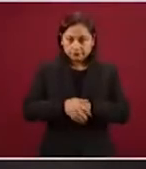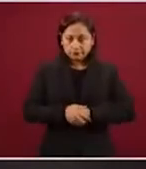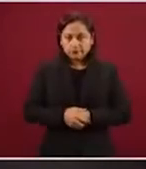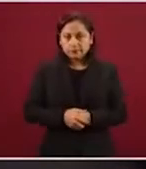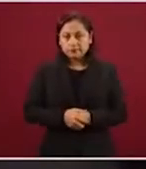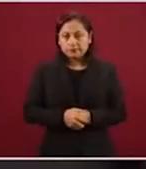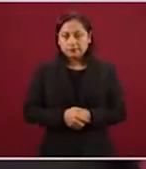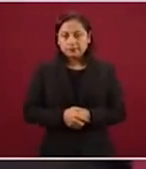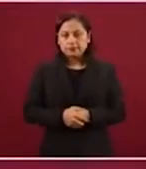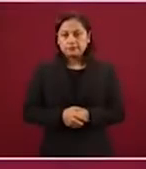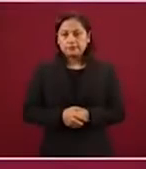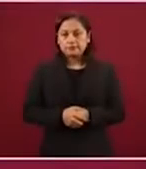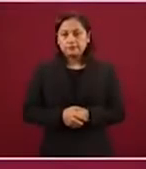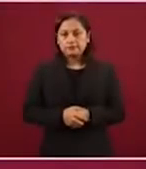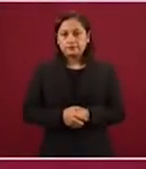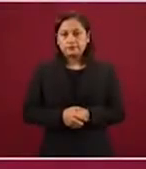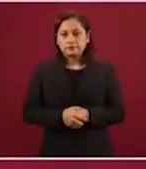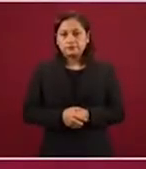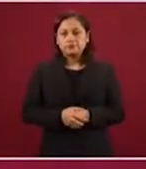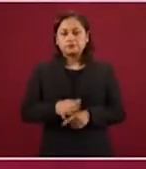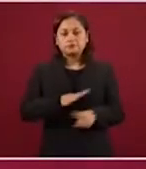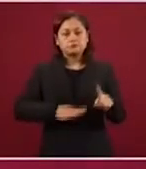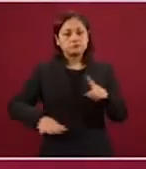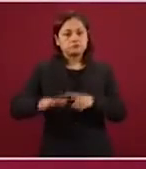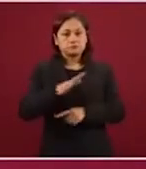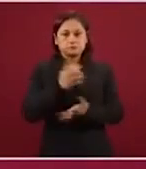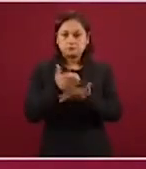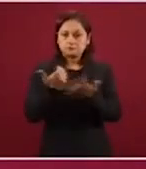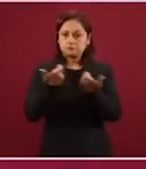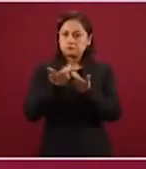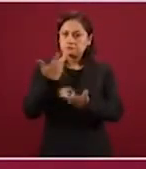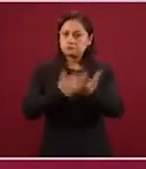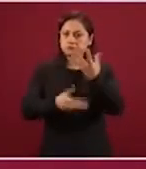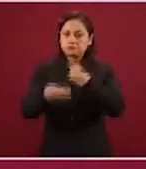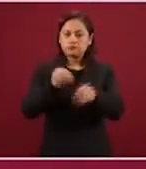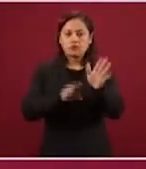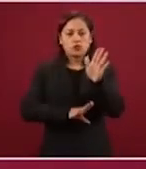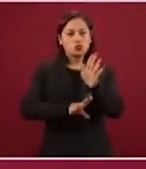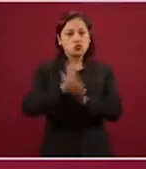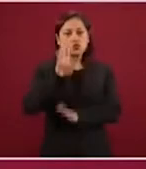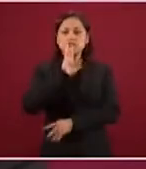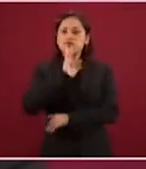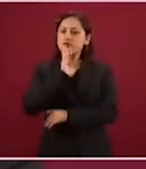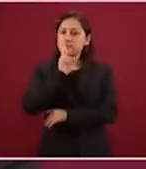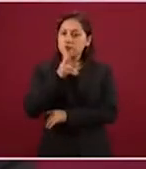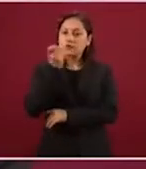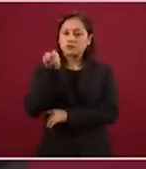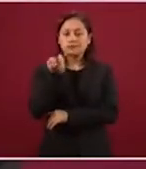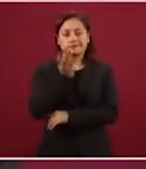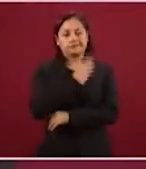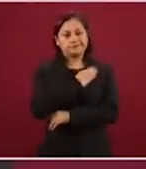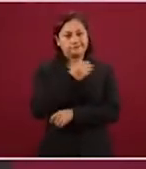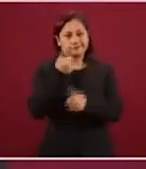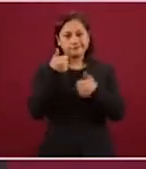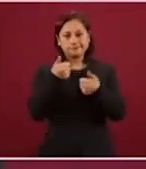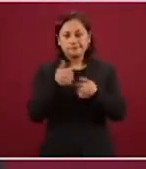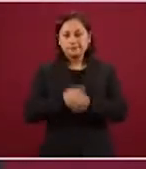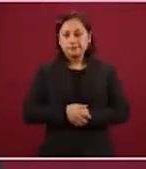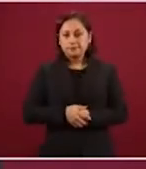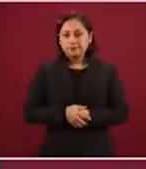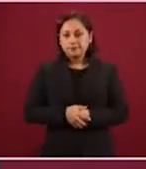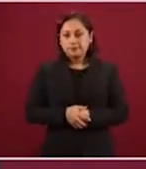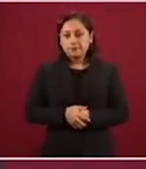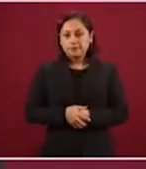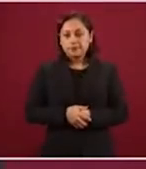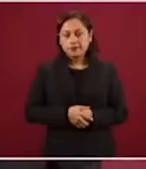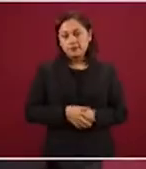va a mejorar mucho la economía, es algo bueno porque